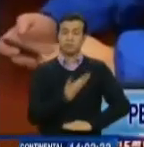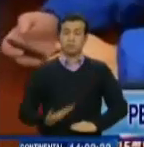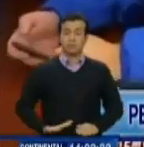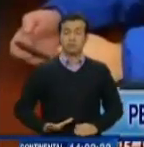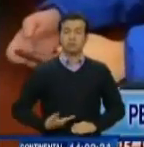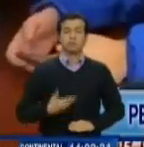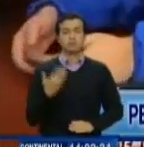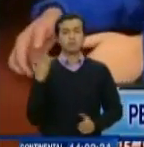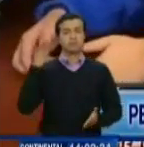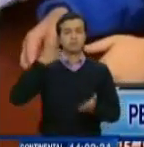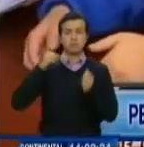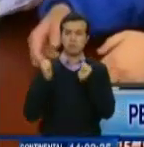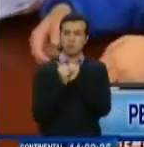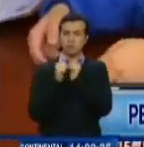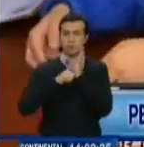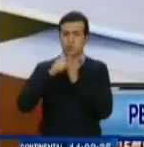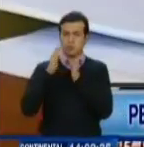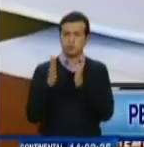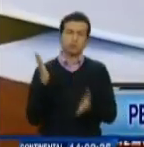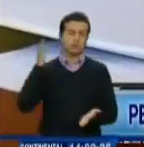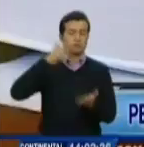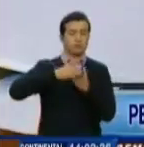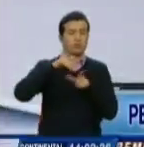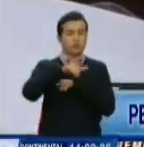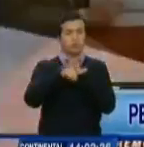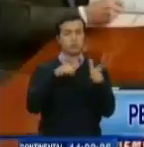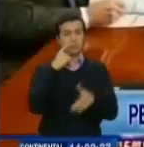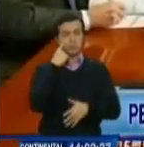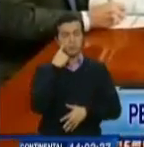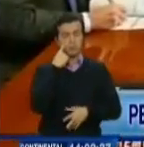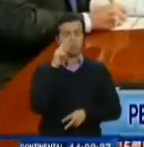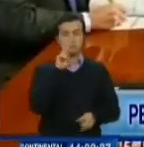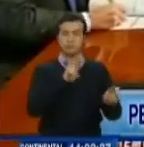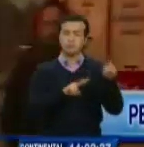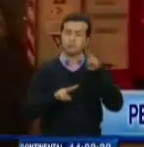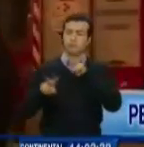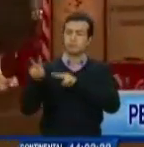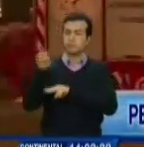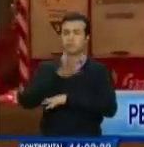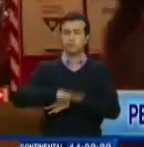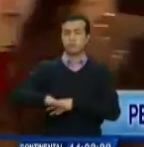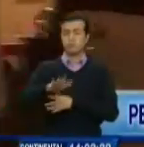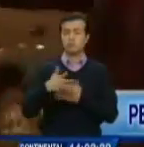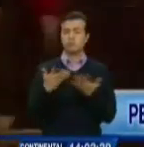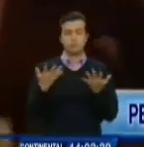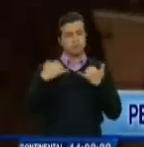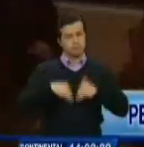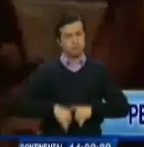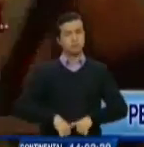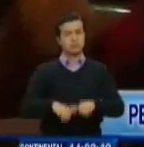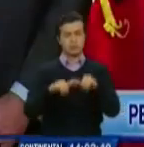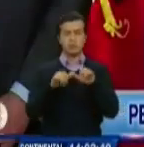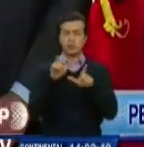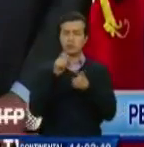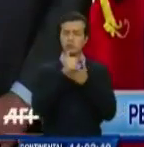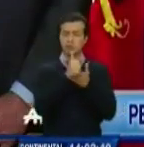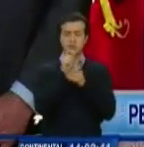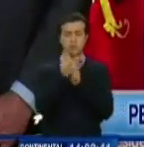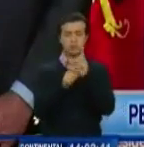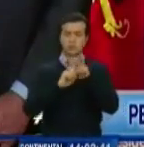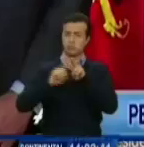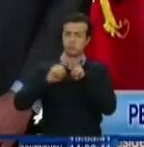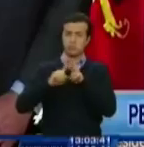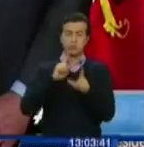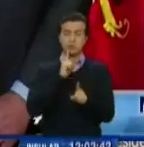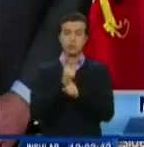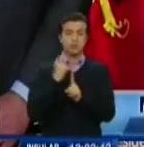viajó junto a varios ministros de Estado a la comunidad de La Serena para luego visitar Coquimbo. De momento, se mantiene la evacuación. Fundamental fue